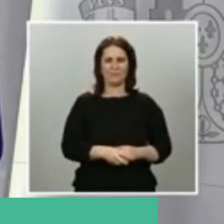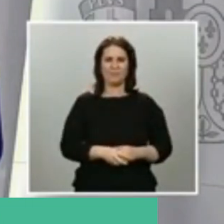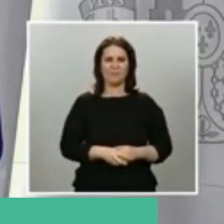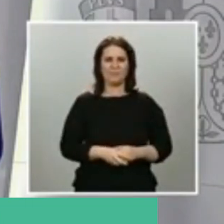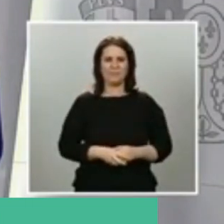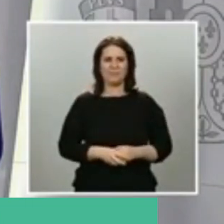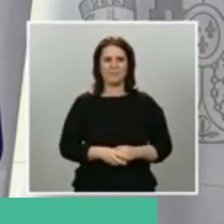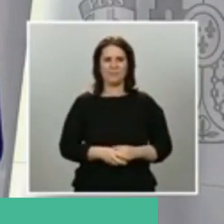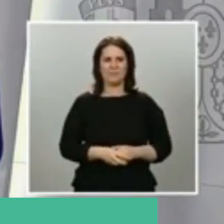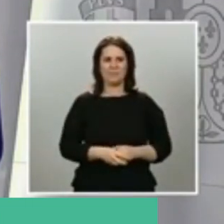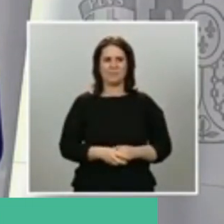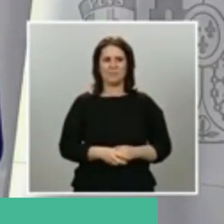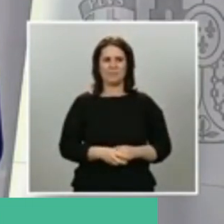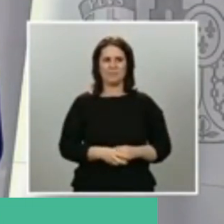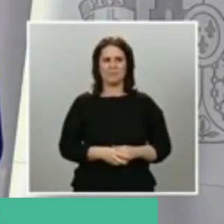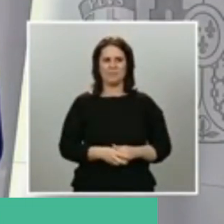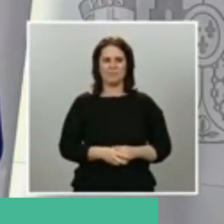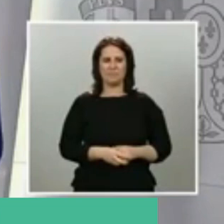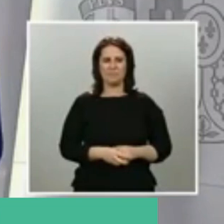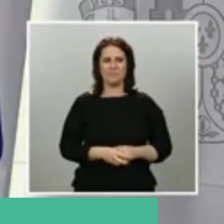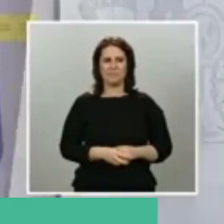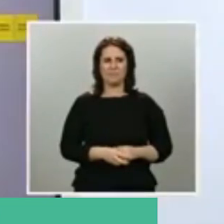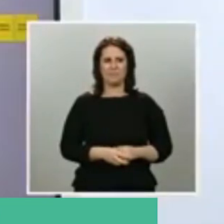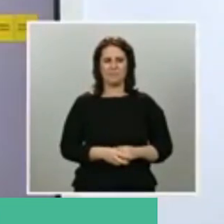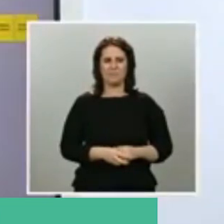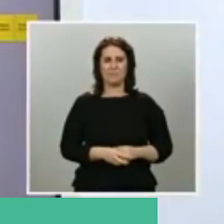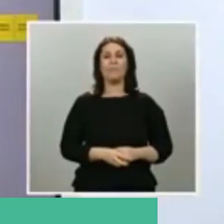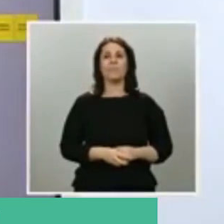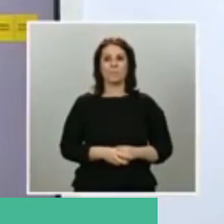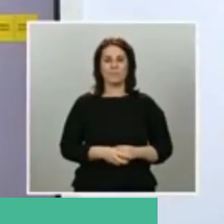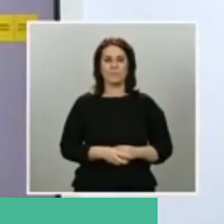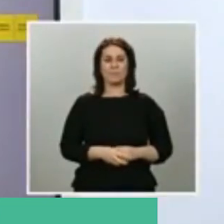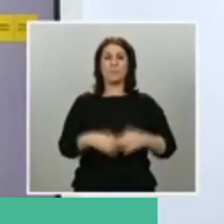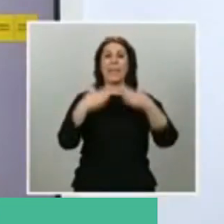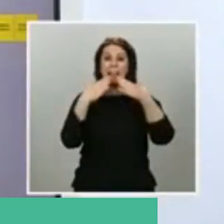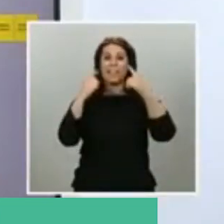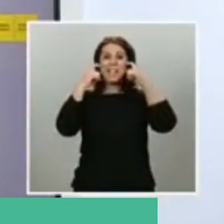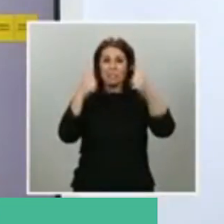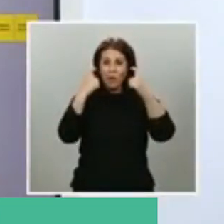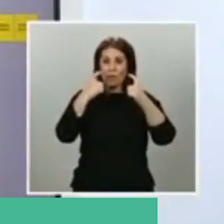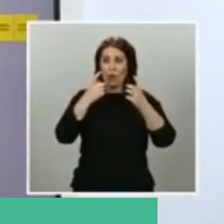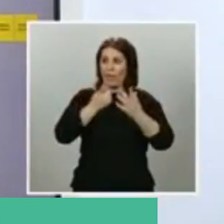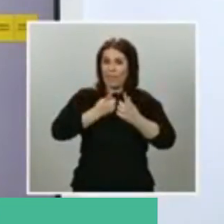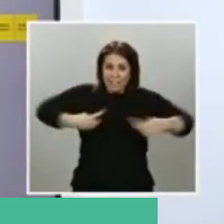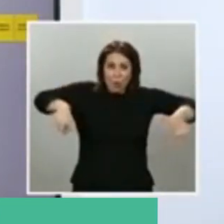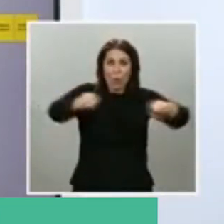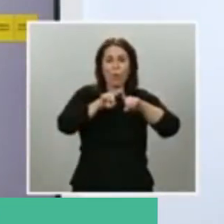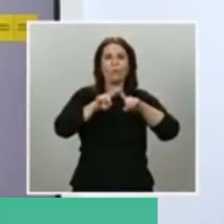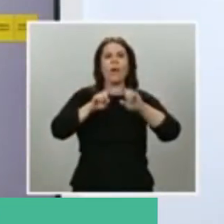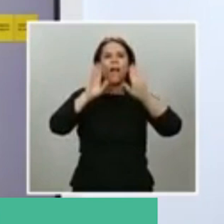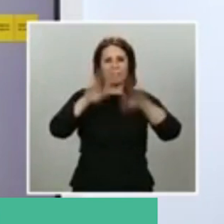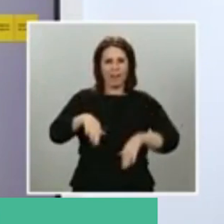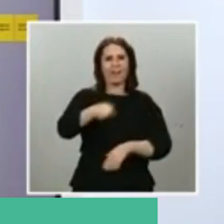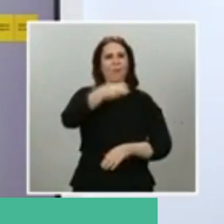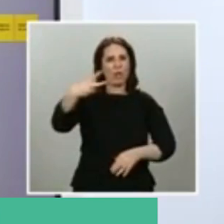el caso es que con todo el esfuerzo que hemos generado todos estamos consiguiendo realmente el impacto que esperábamos eso creo que es bueno